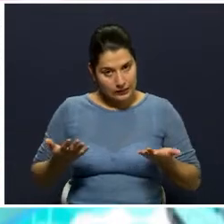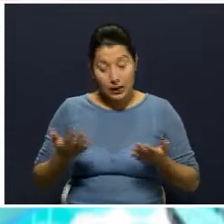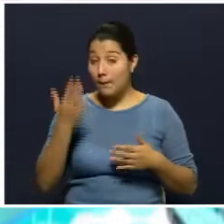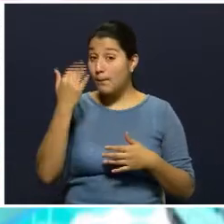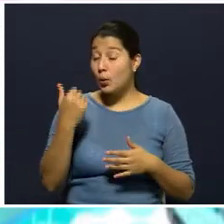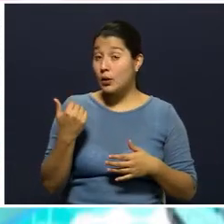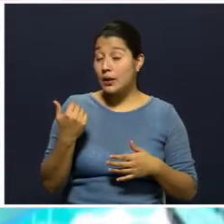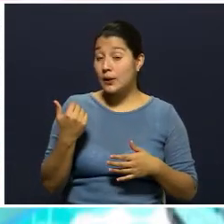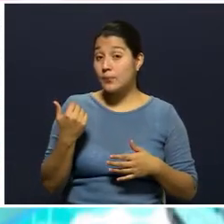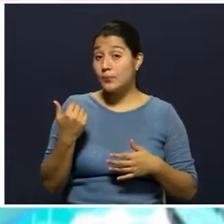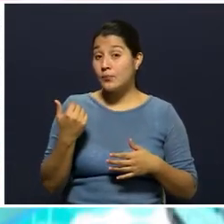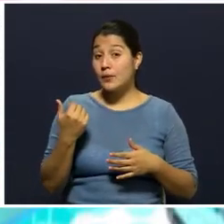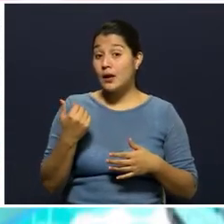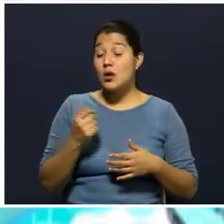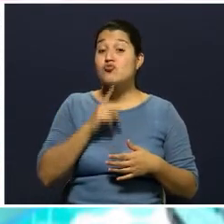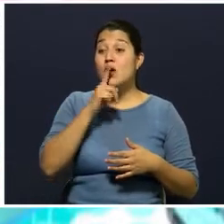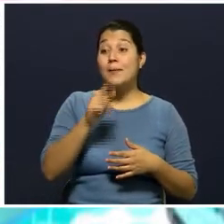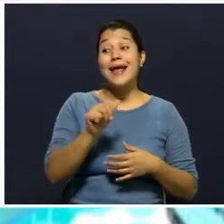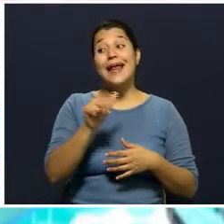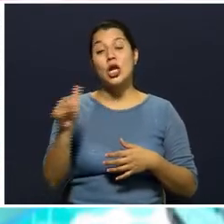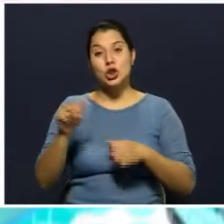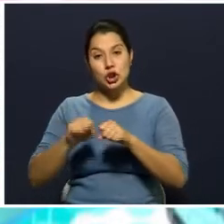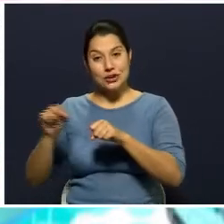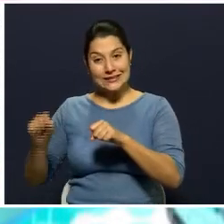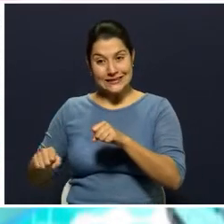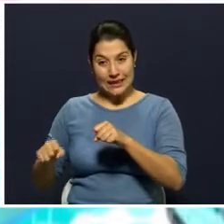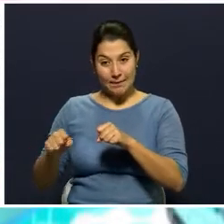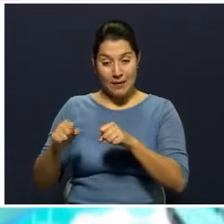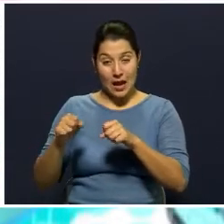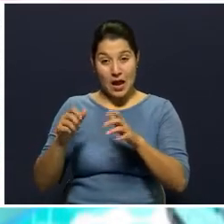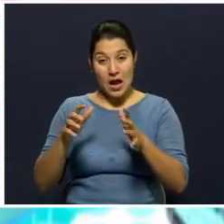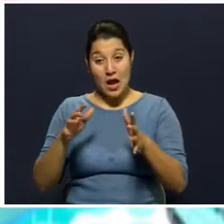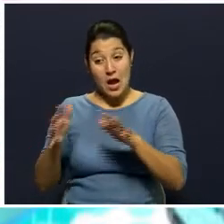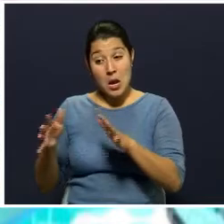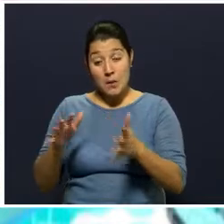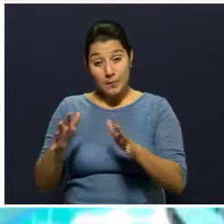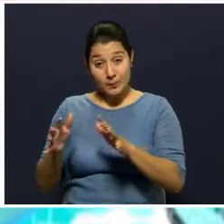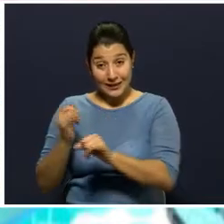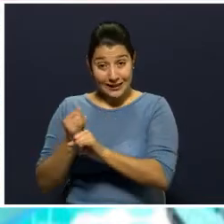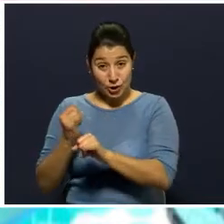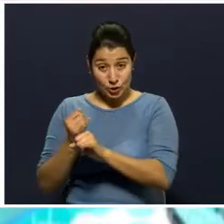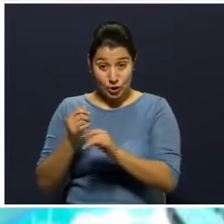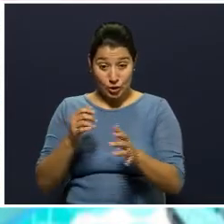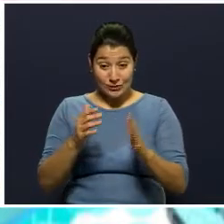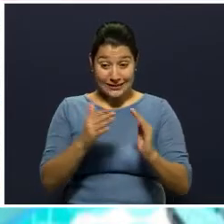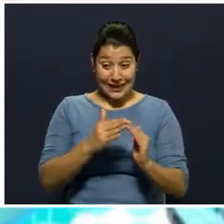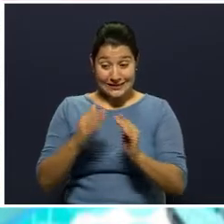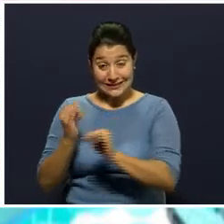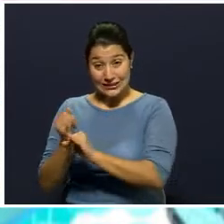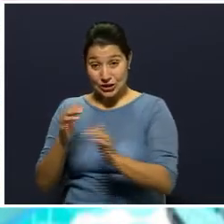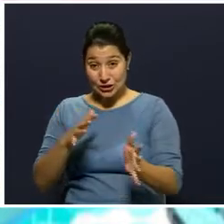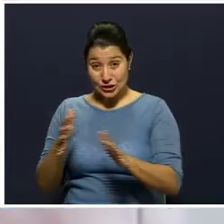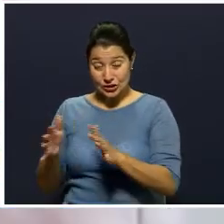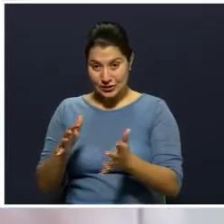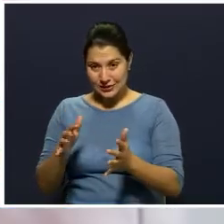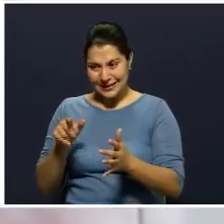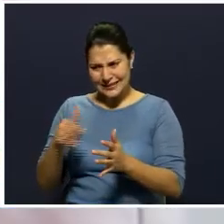realmente el otro régimen semi-institucional conlleva una cantidad enorme de beneficios.